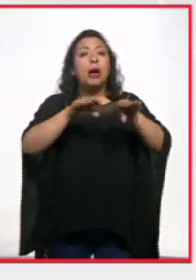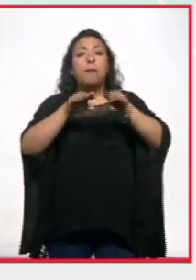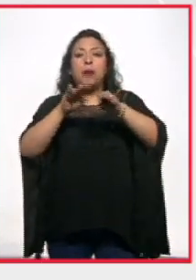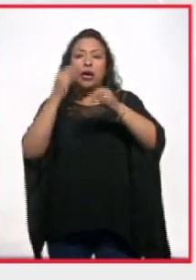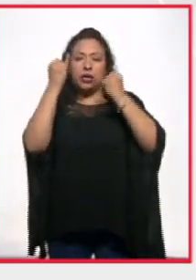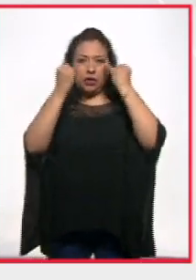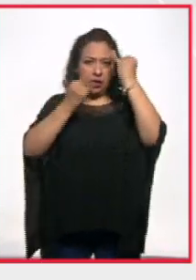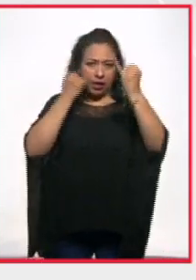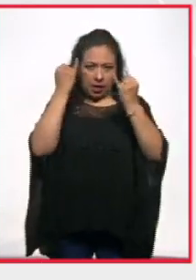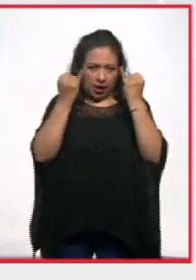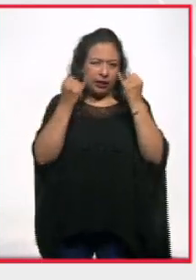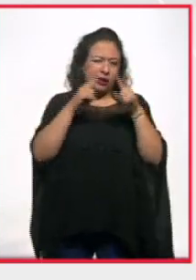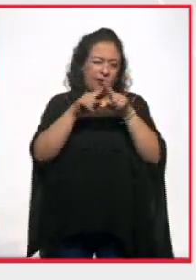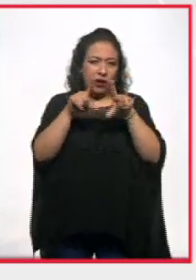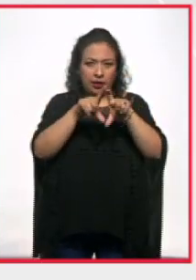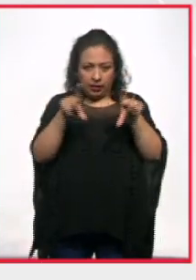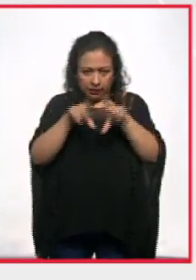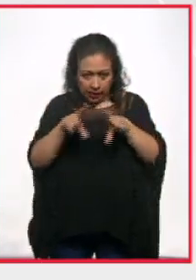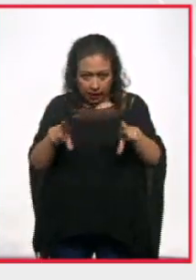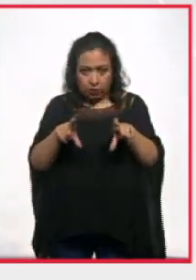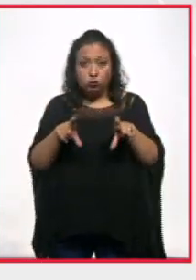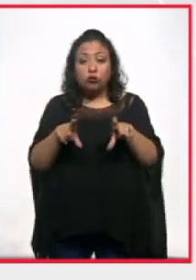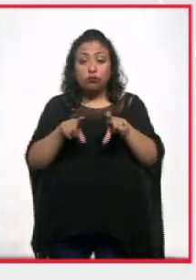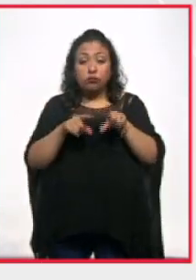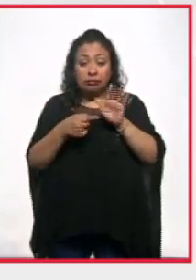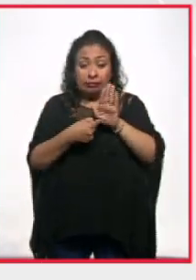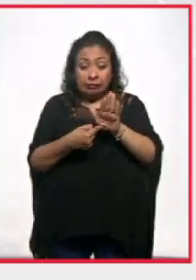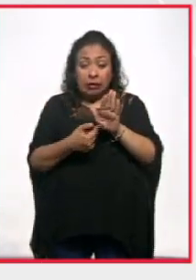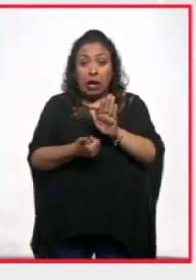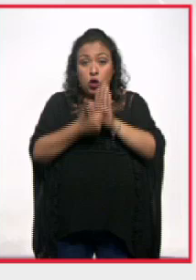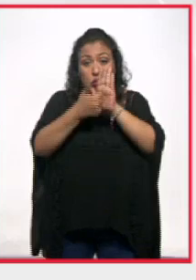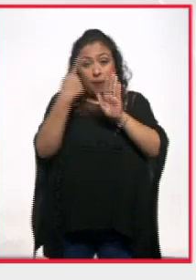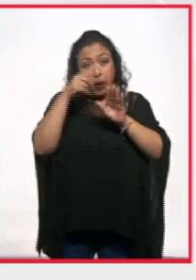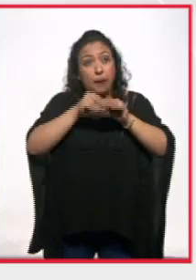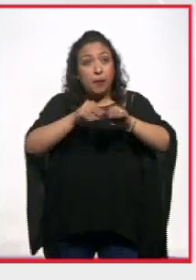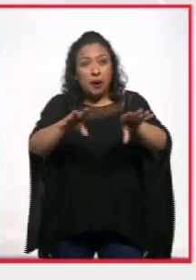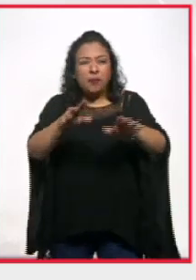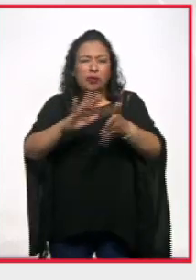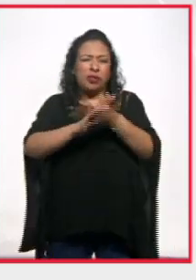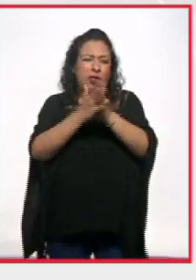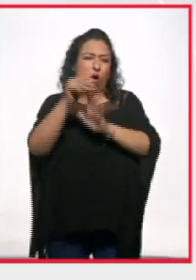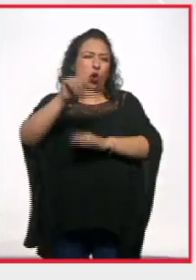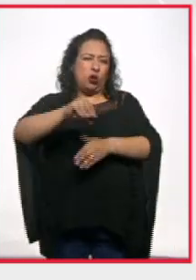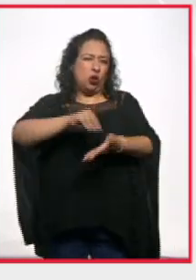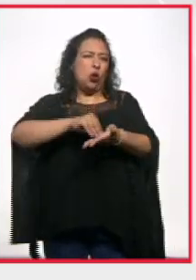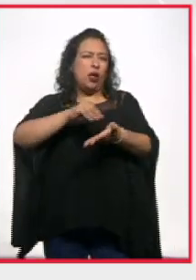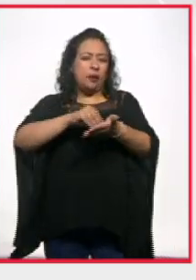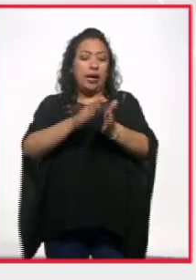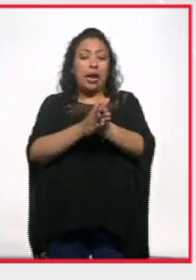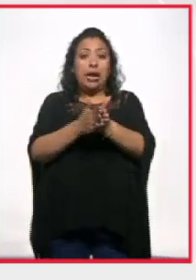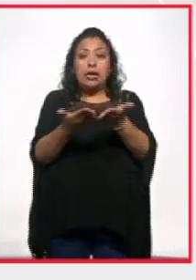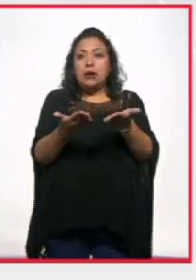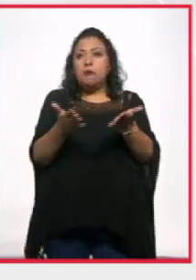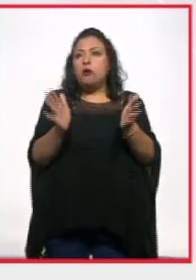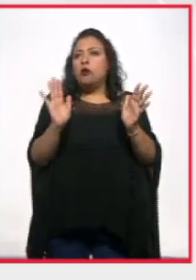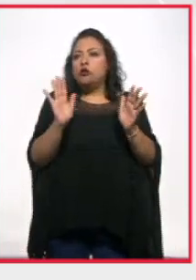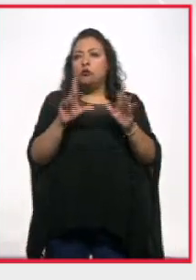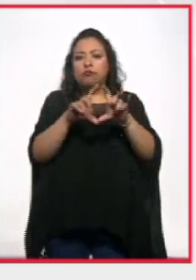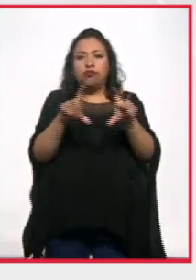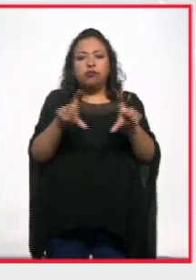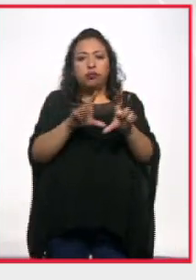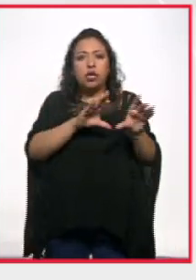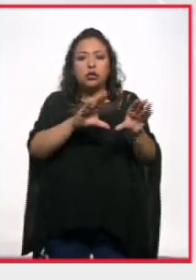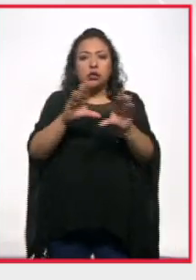sus ideas a través de muchos textos que pues se convirtieron, yo creo que hasta la fecha, en libros prácticamente de